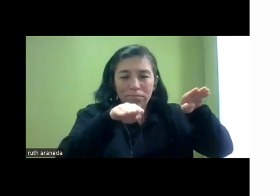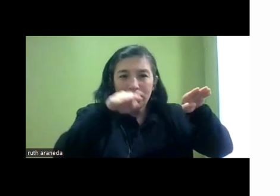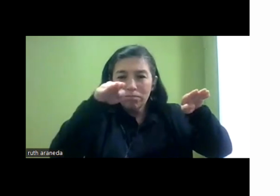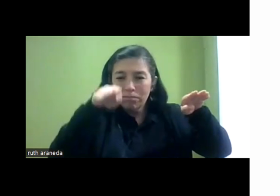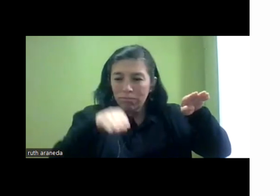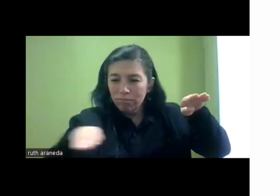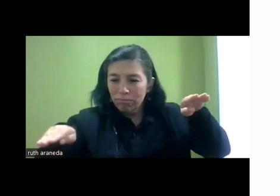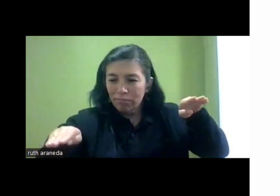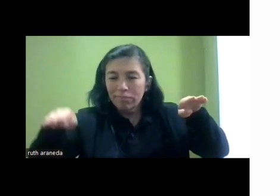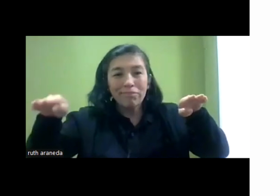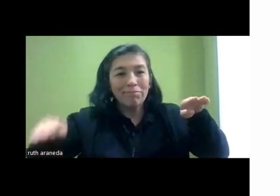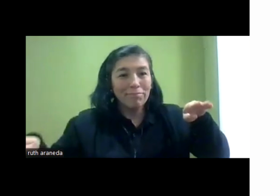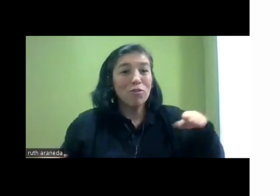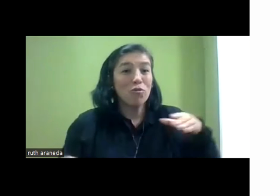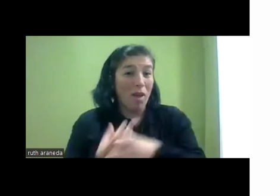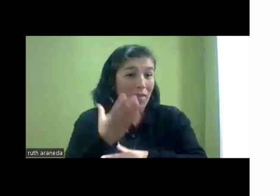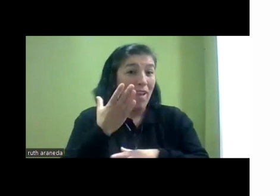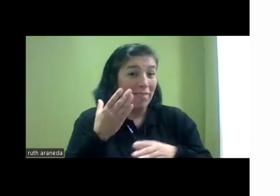terrazas modernas.